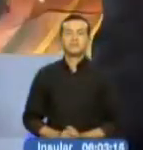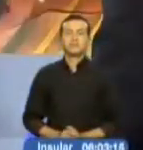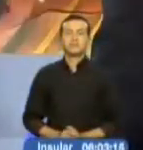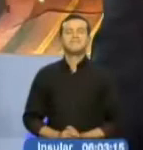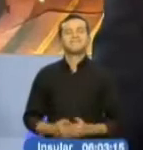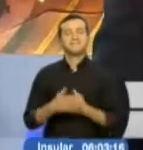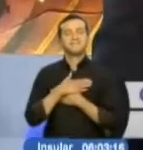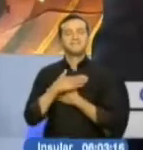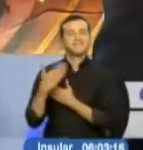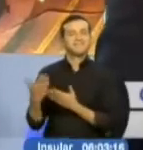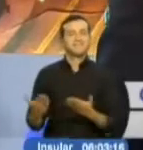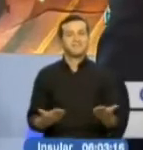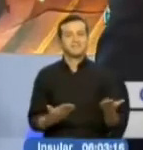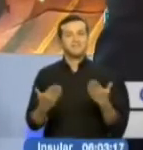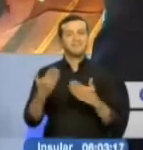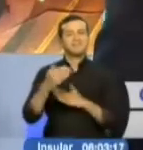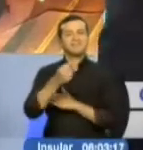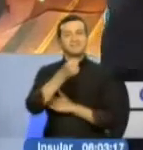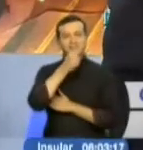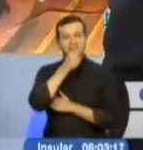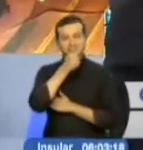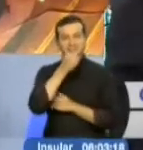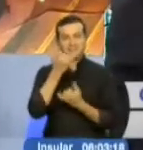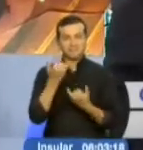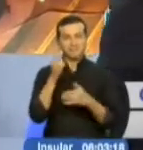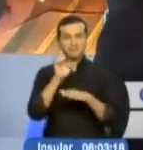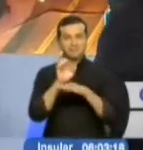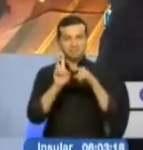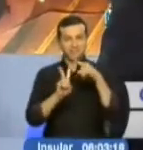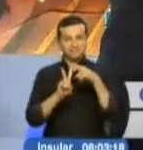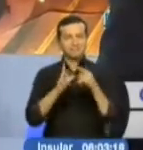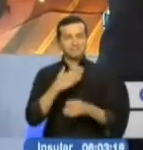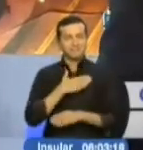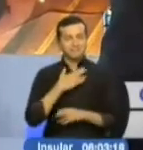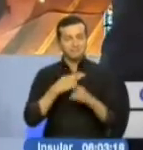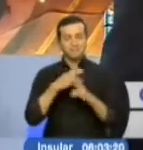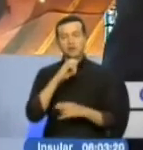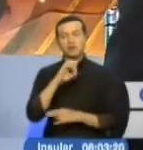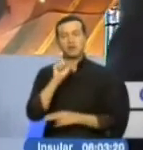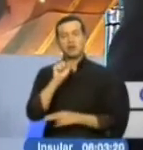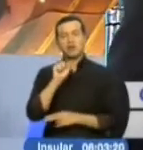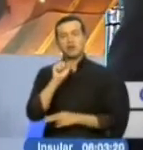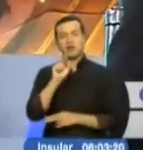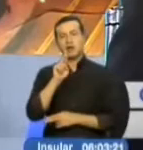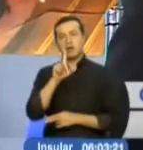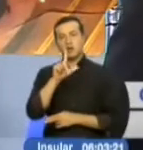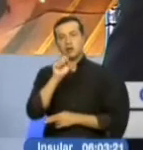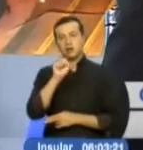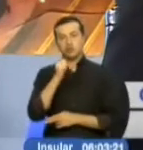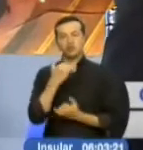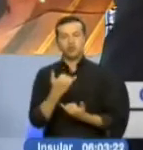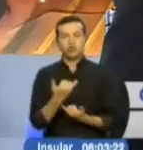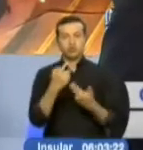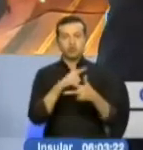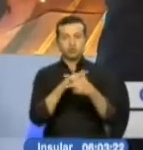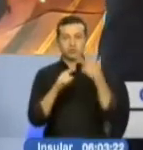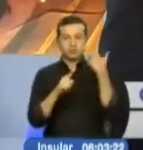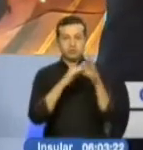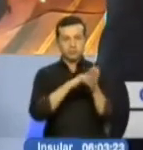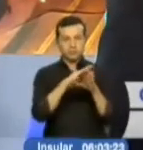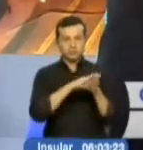bienvenidos amigos televidentes a pensamiento crítico estamos en ecuador te ves hoy carlos rabascal el día de hoy tendremos tres invitados salvador romero